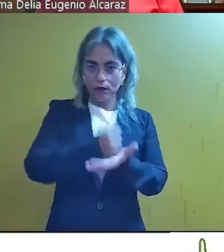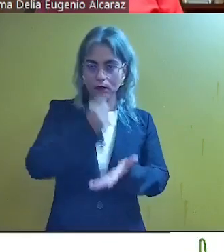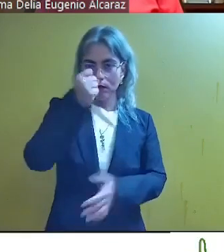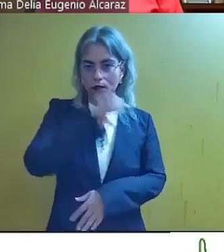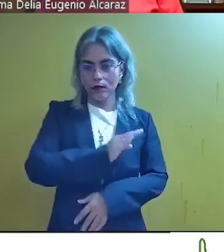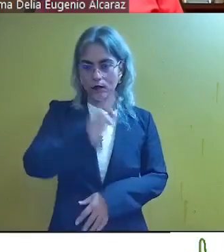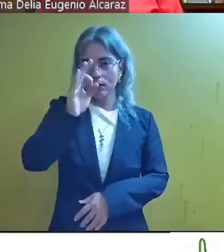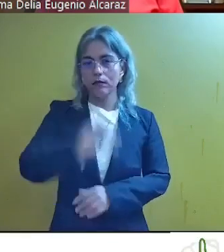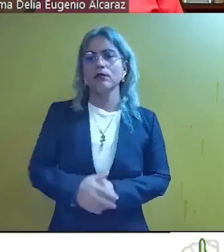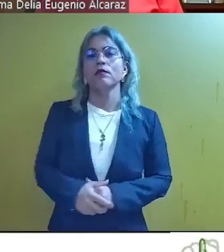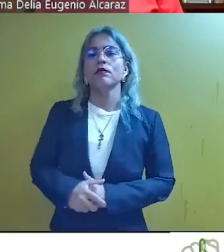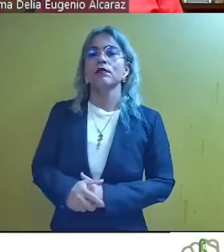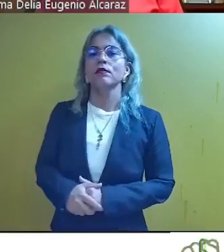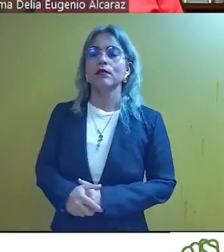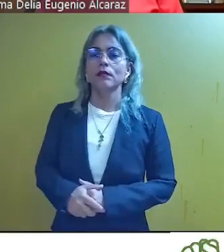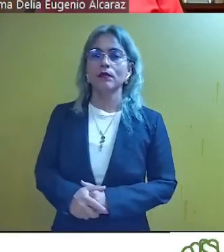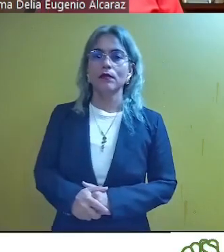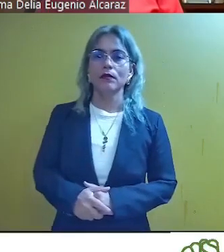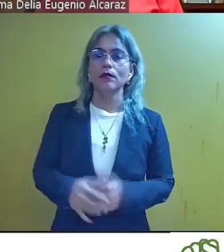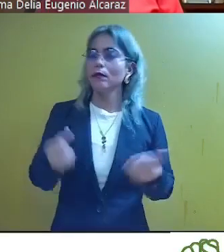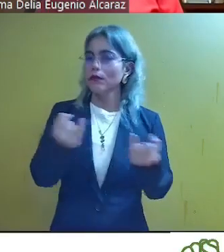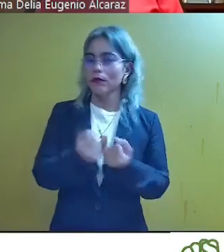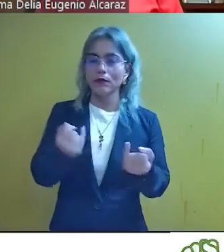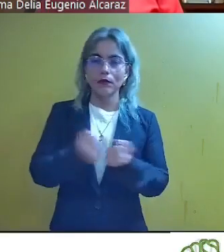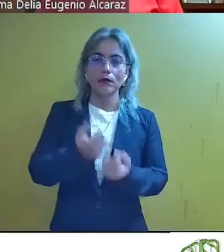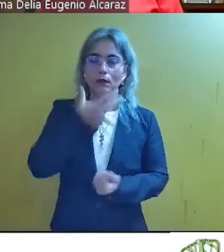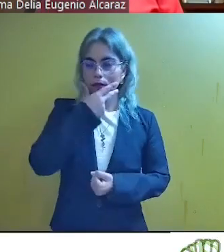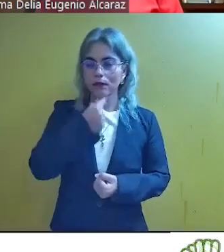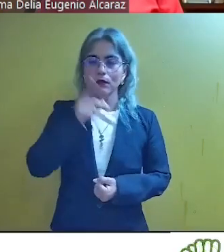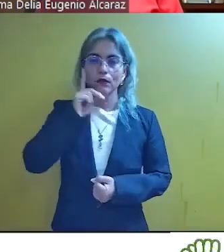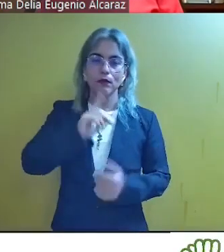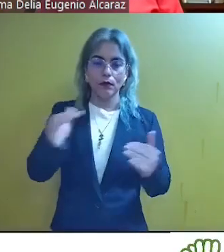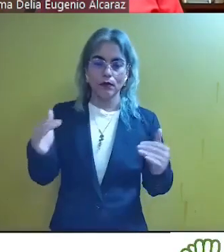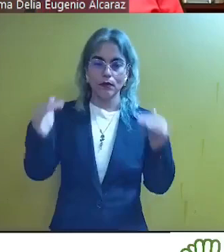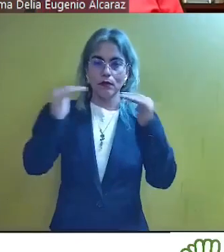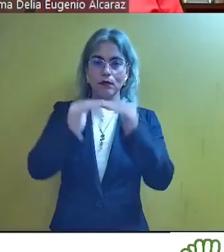base en la perspectiva de género, se deja a salvo el derecho de acción respecto de la